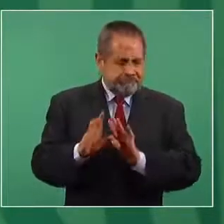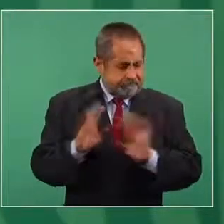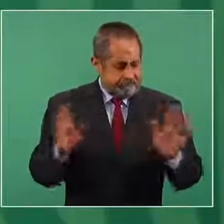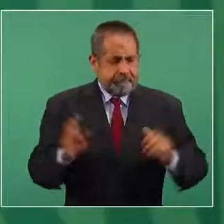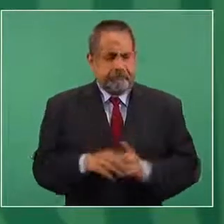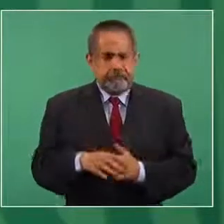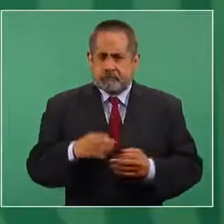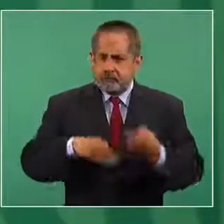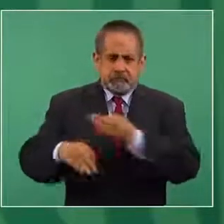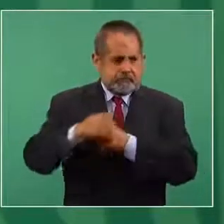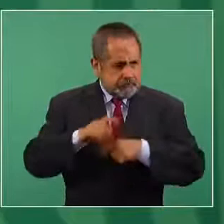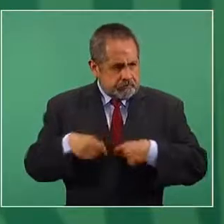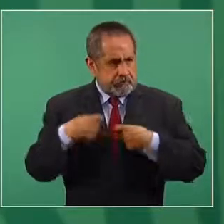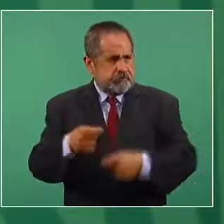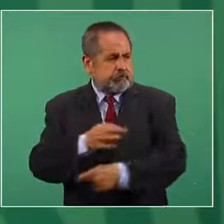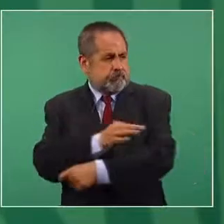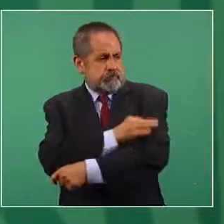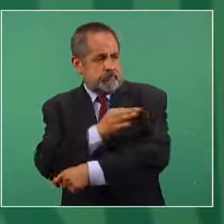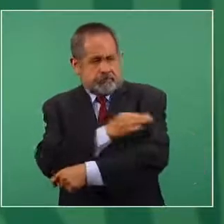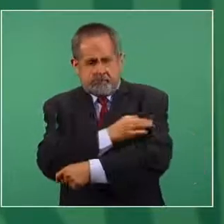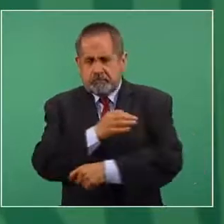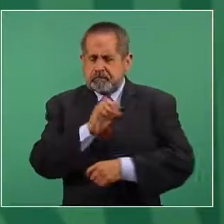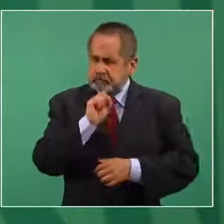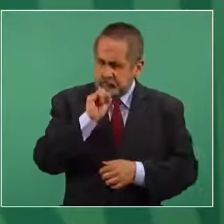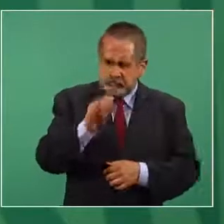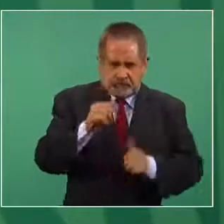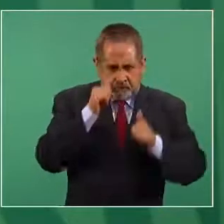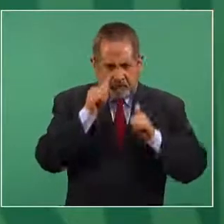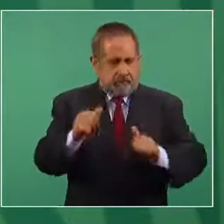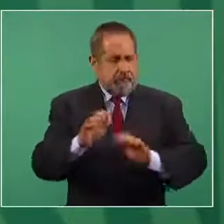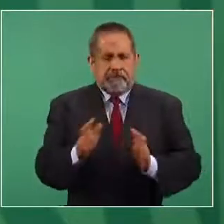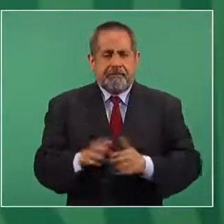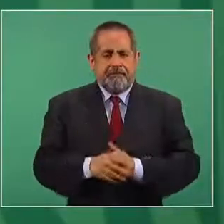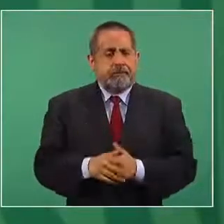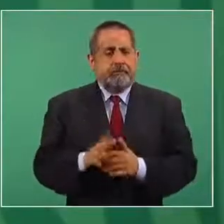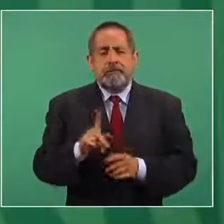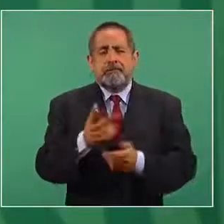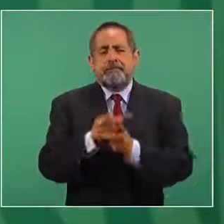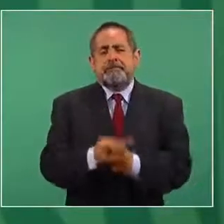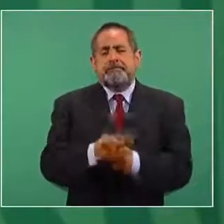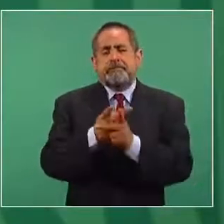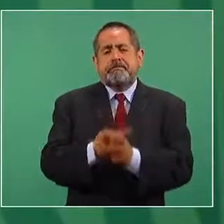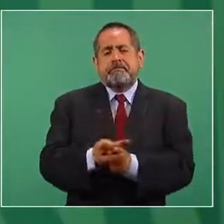que a todos se les va a atender, que es una cuestión de tiempo